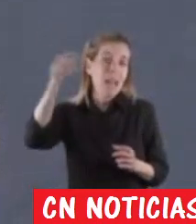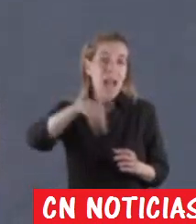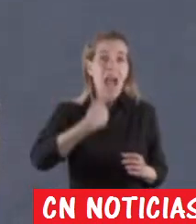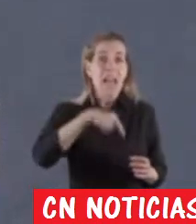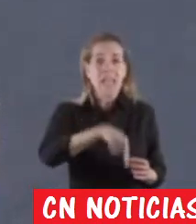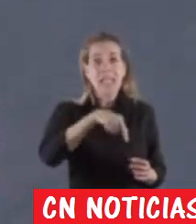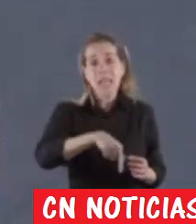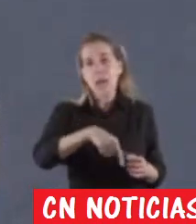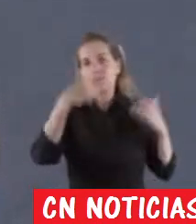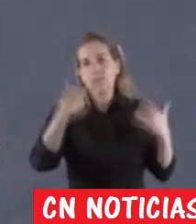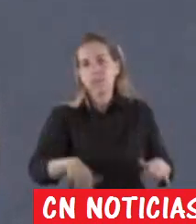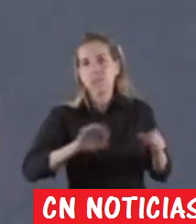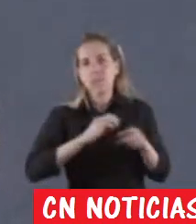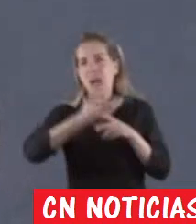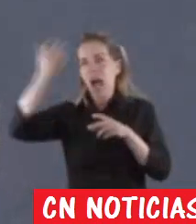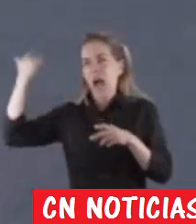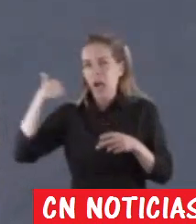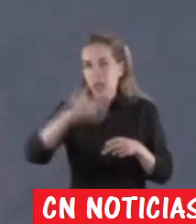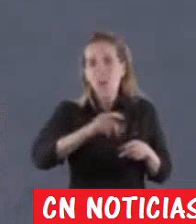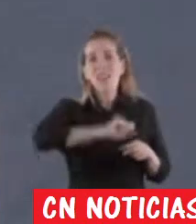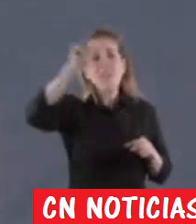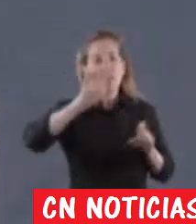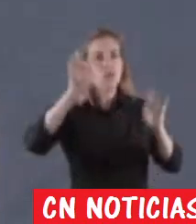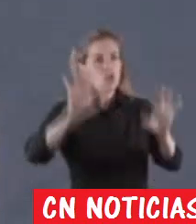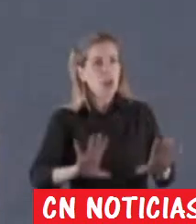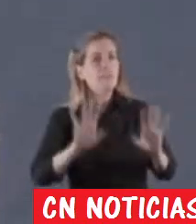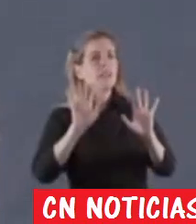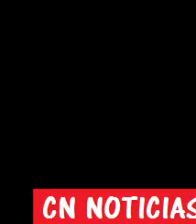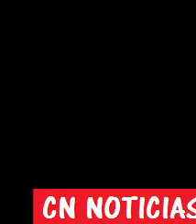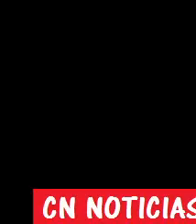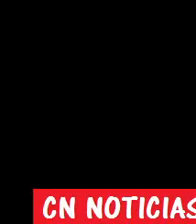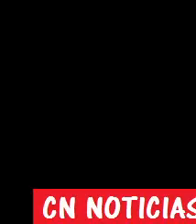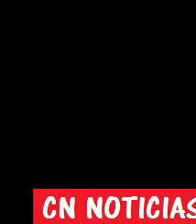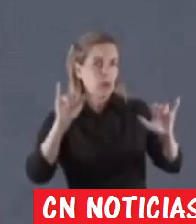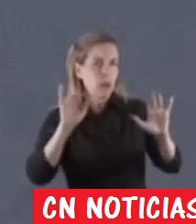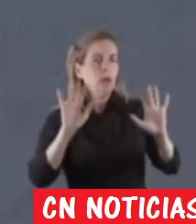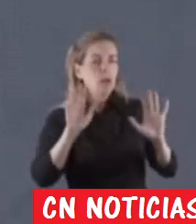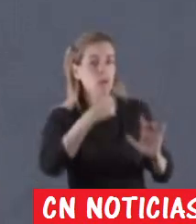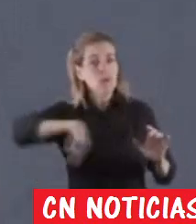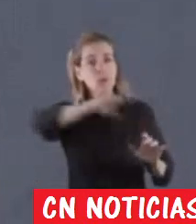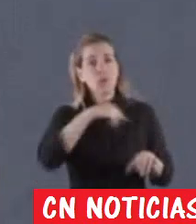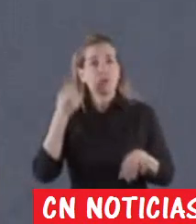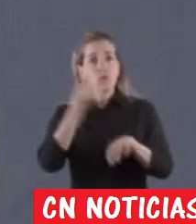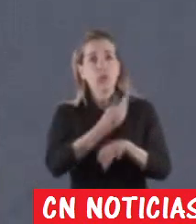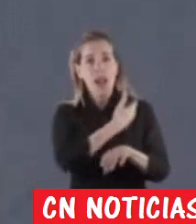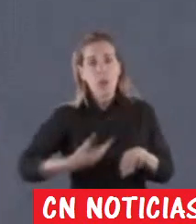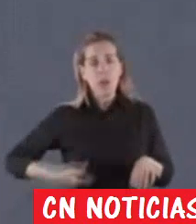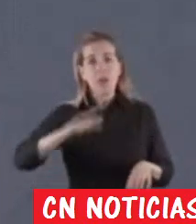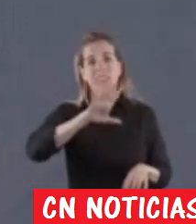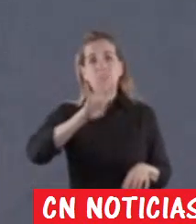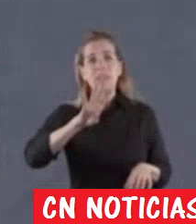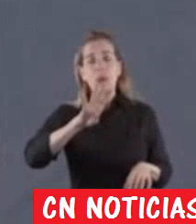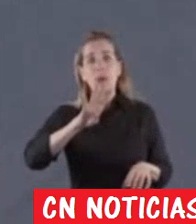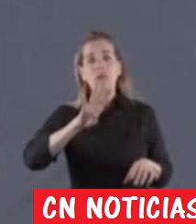porque tiene una historia de inflación. Yo solo para recordar, porque acá parece que nadie lo recuerda, nosotros asumimos el gobierno con 54 puntos de inflación